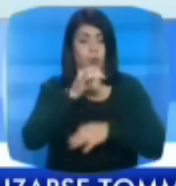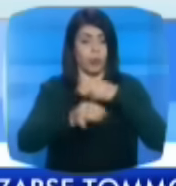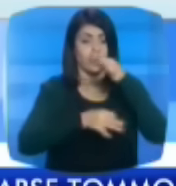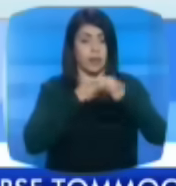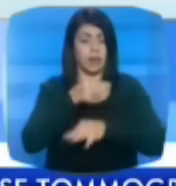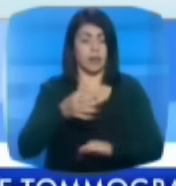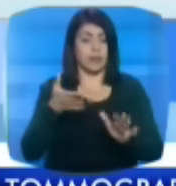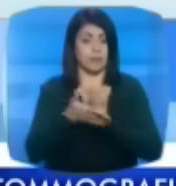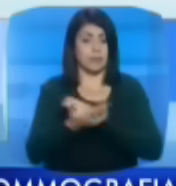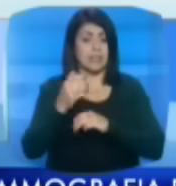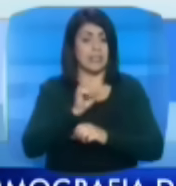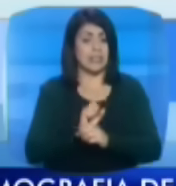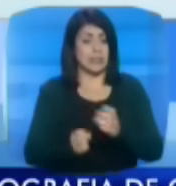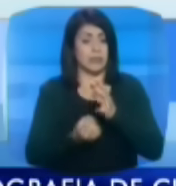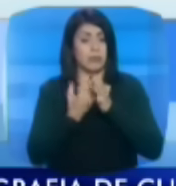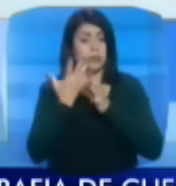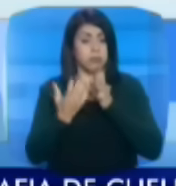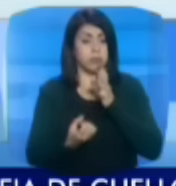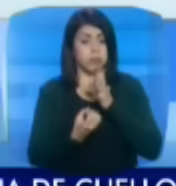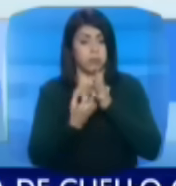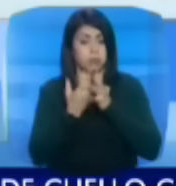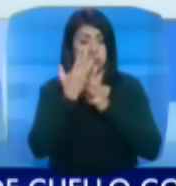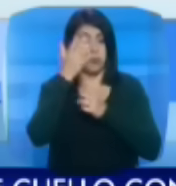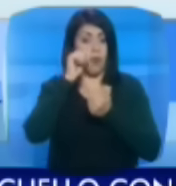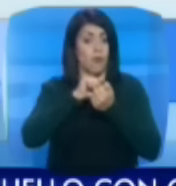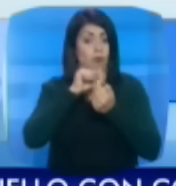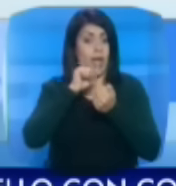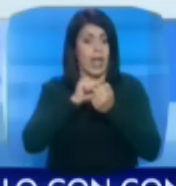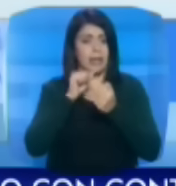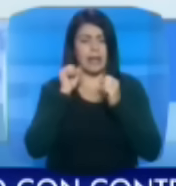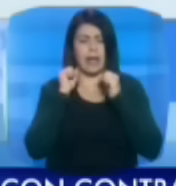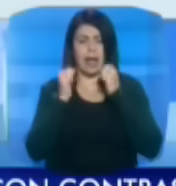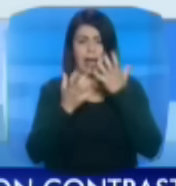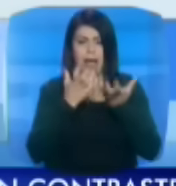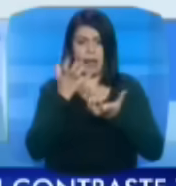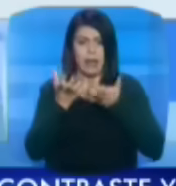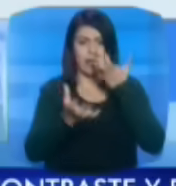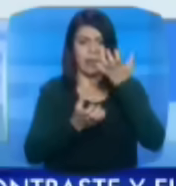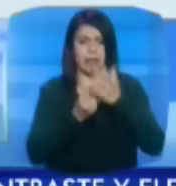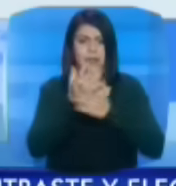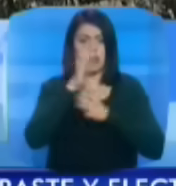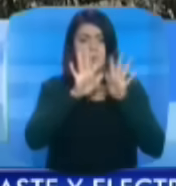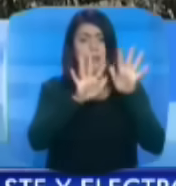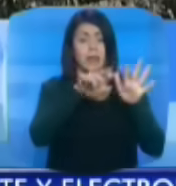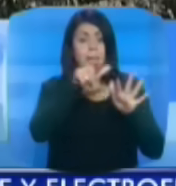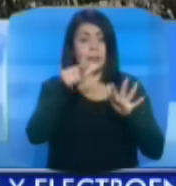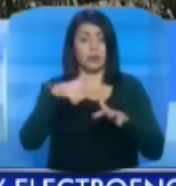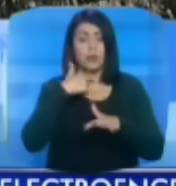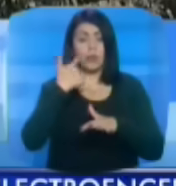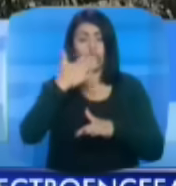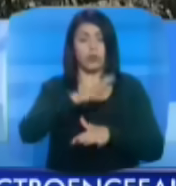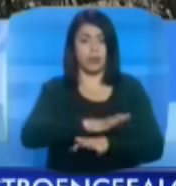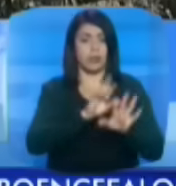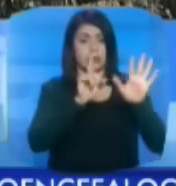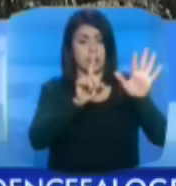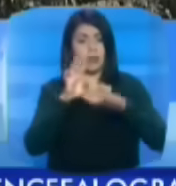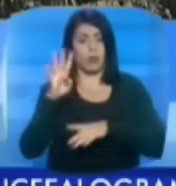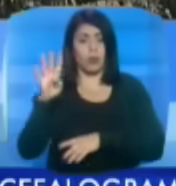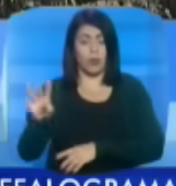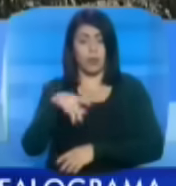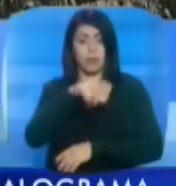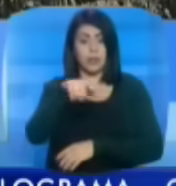informaron que a raíz de la expulsión de lava y rocas incandescentes del volcán, un total de 10 personas murieron y 64